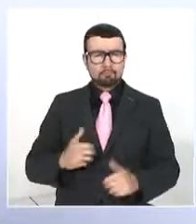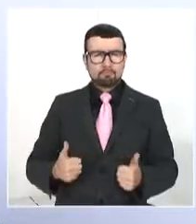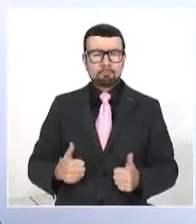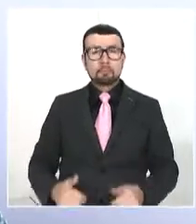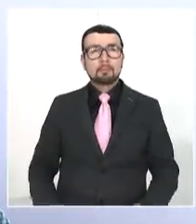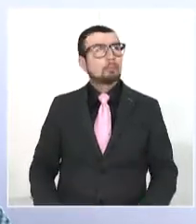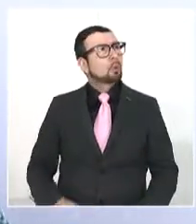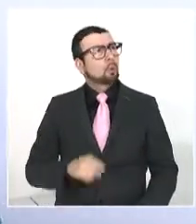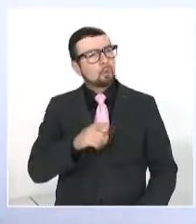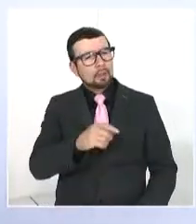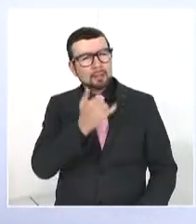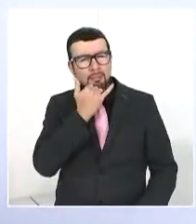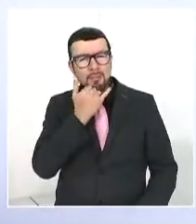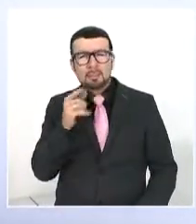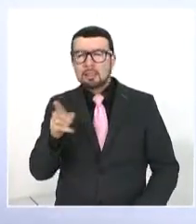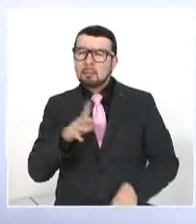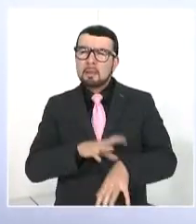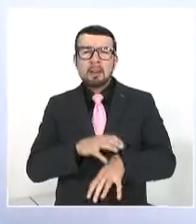lo que le pasó, médico?